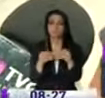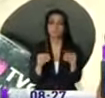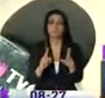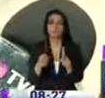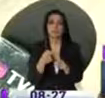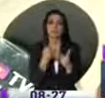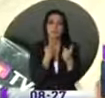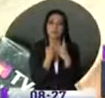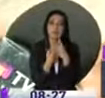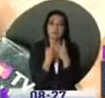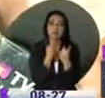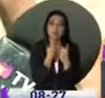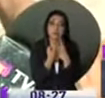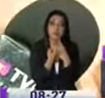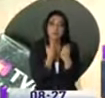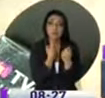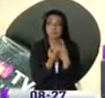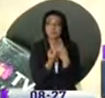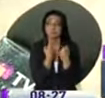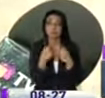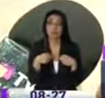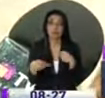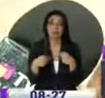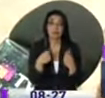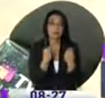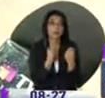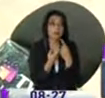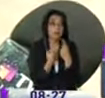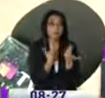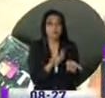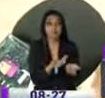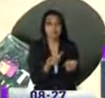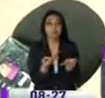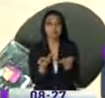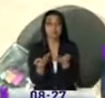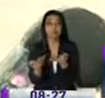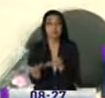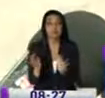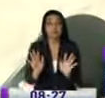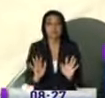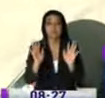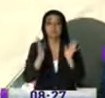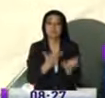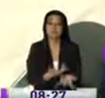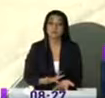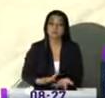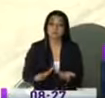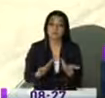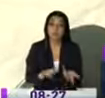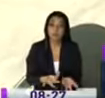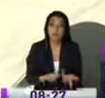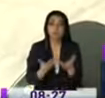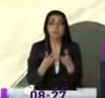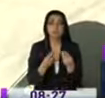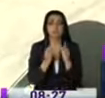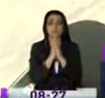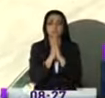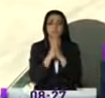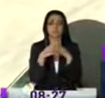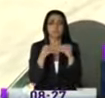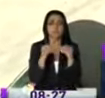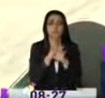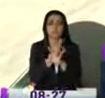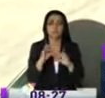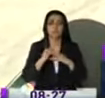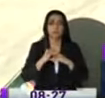a dialogar con los jefes de ellos y que hasta eso vamos a estar así. Pedimos que nos solucionen el problema, que nos limpien la